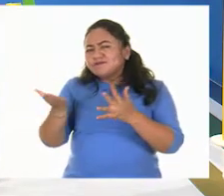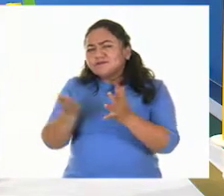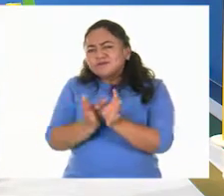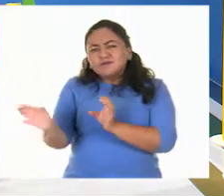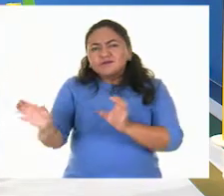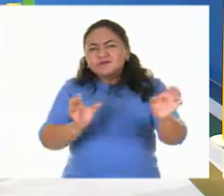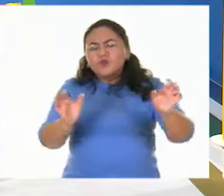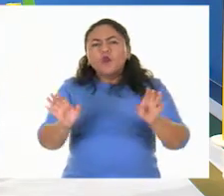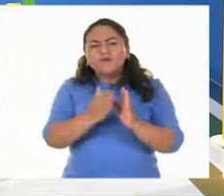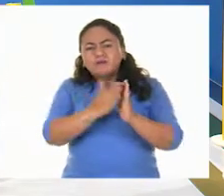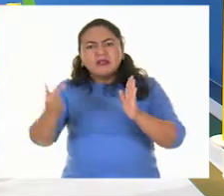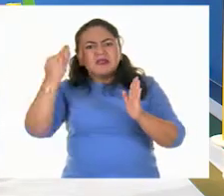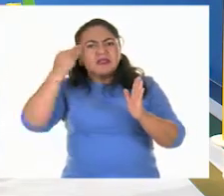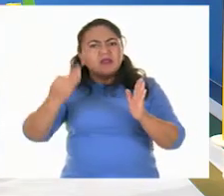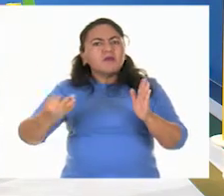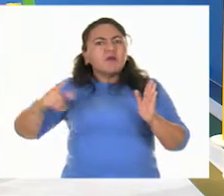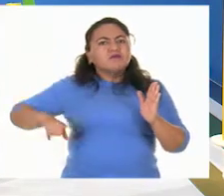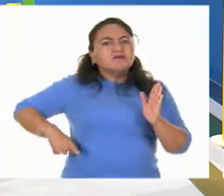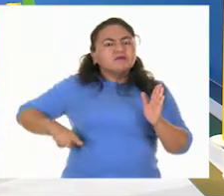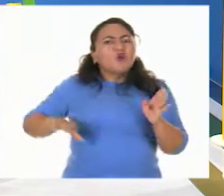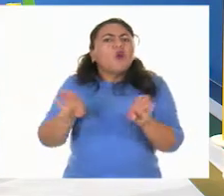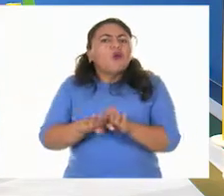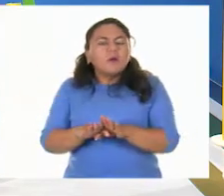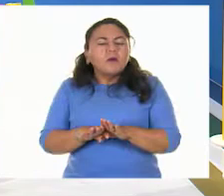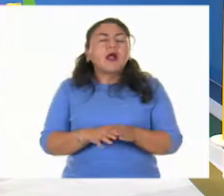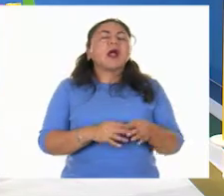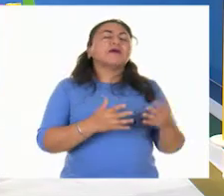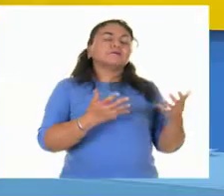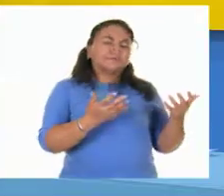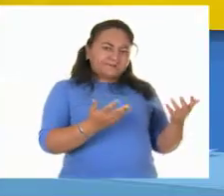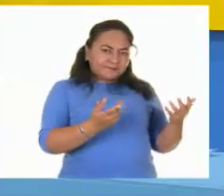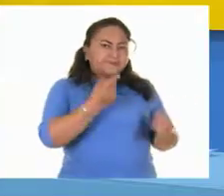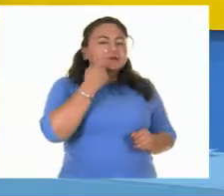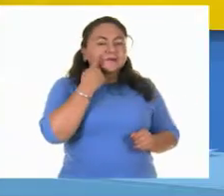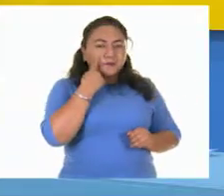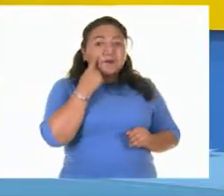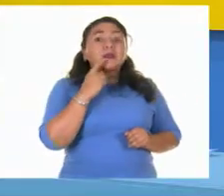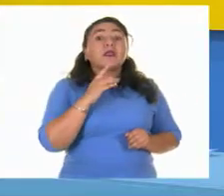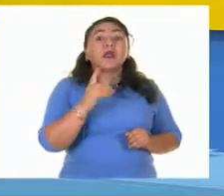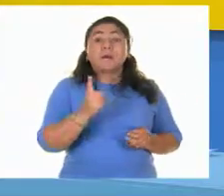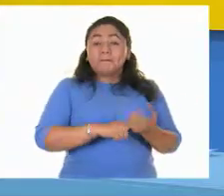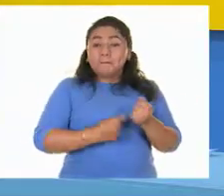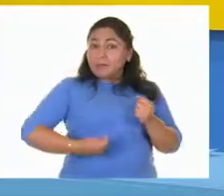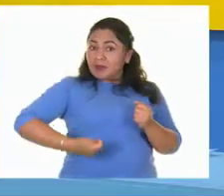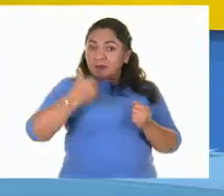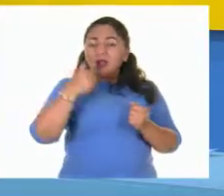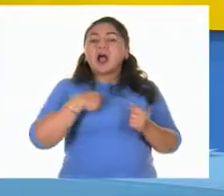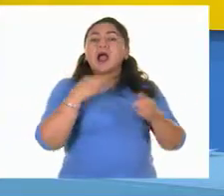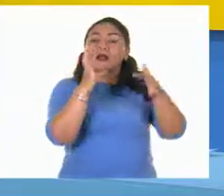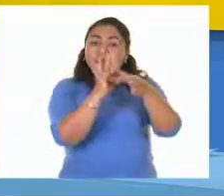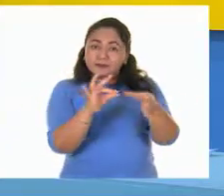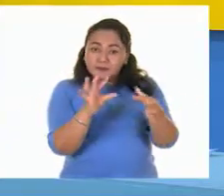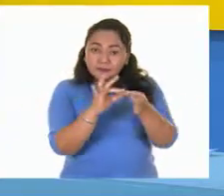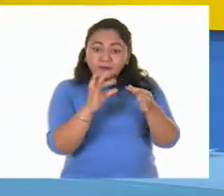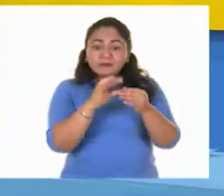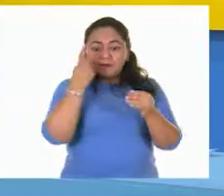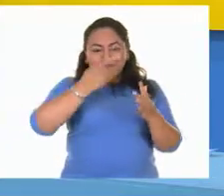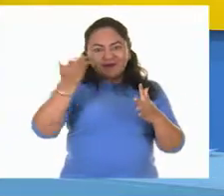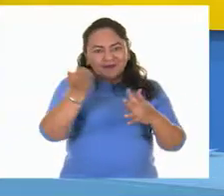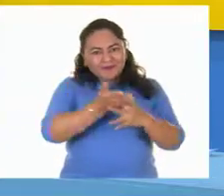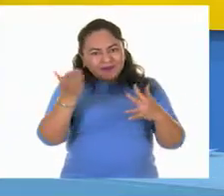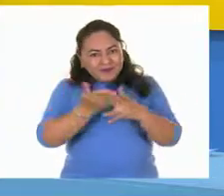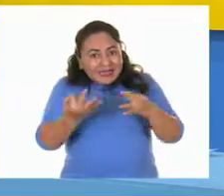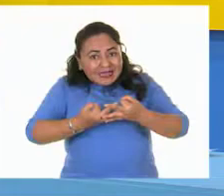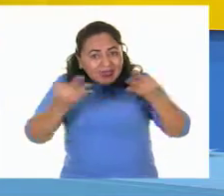en un solo periodo presidencial? Bueno, a ver. Primero, hay que insistir en que el proceso del reparto agrario